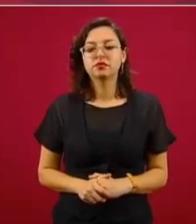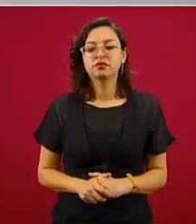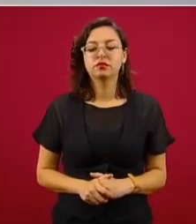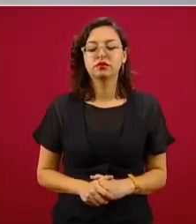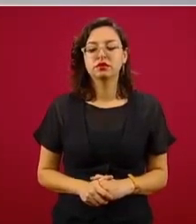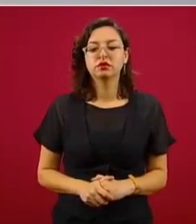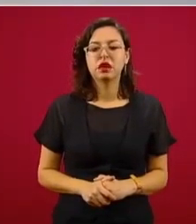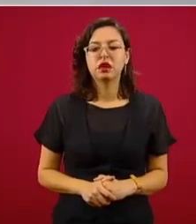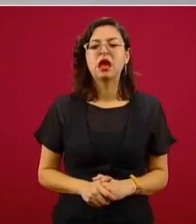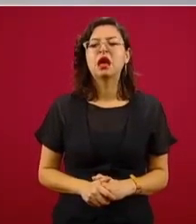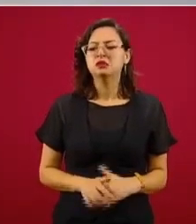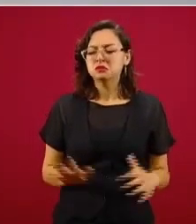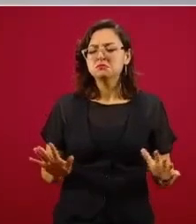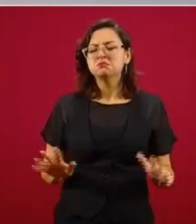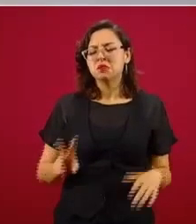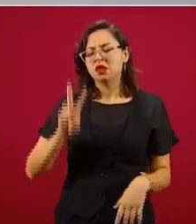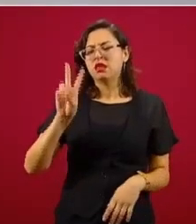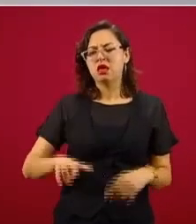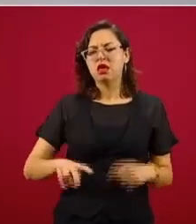Todavía hay